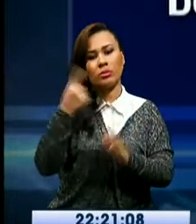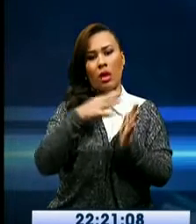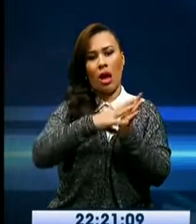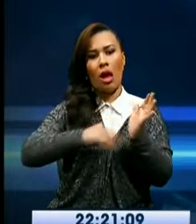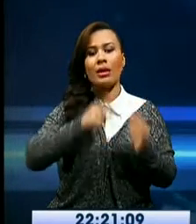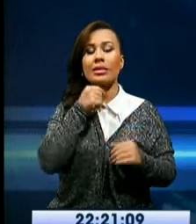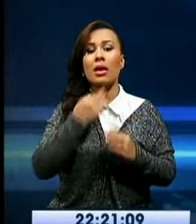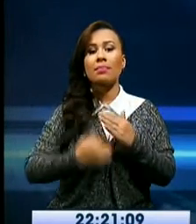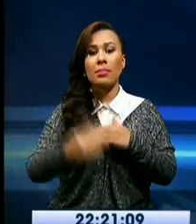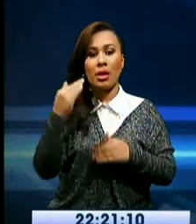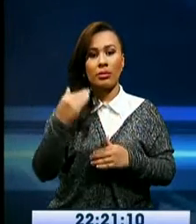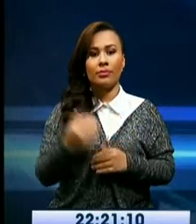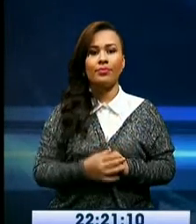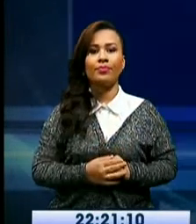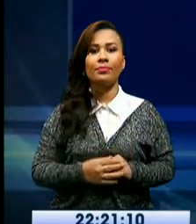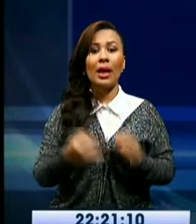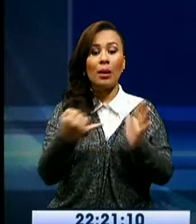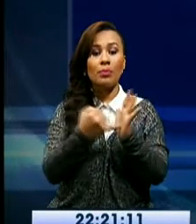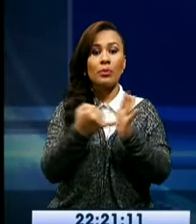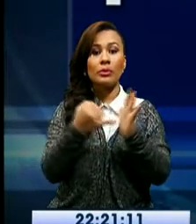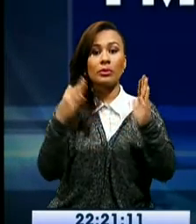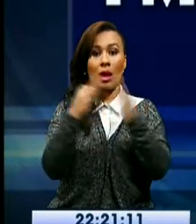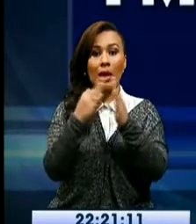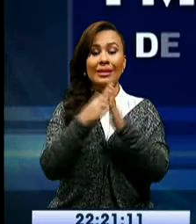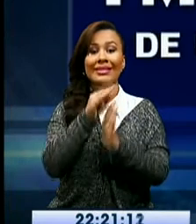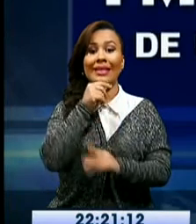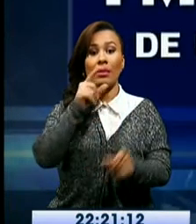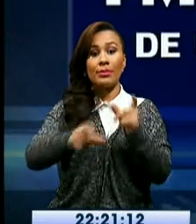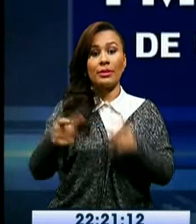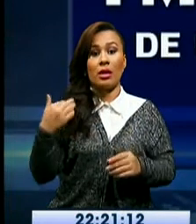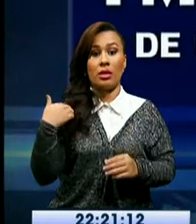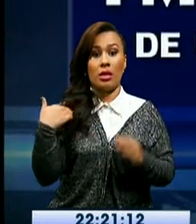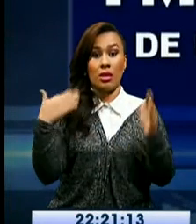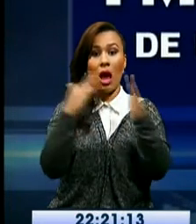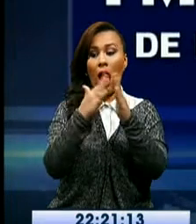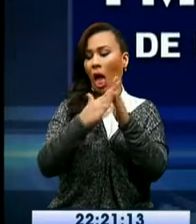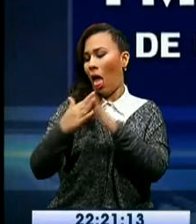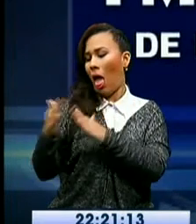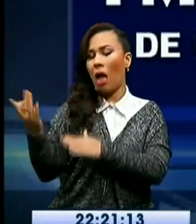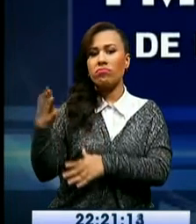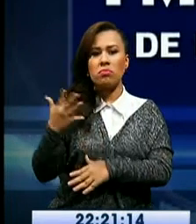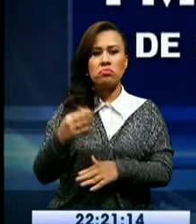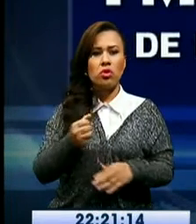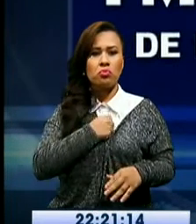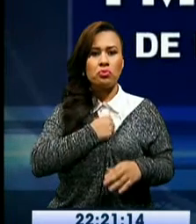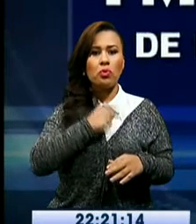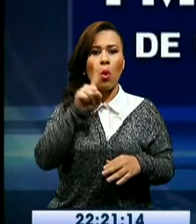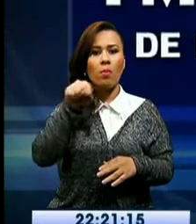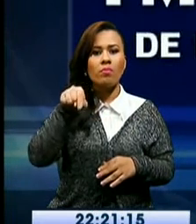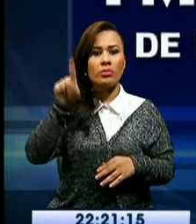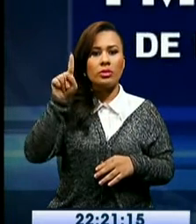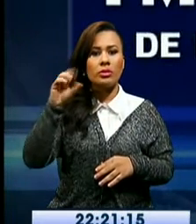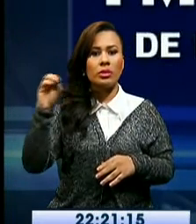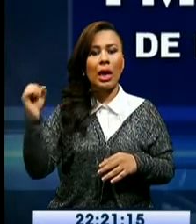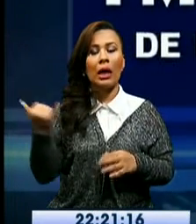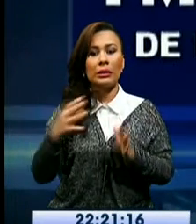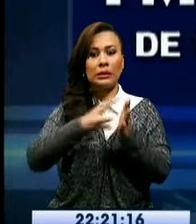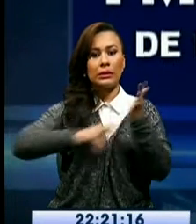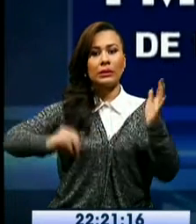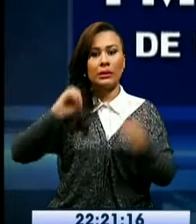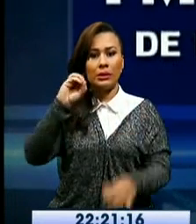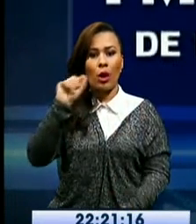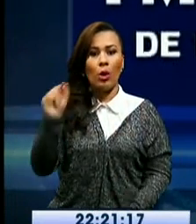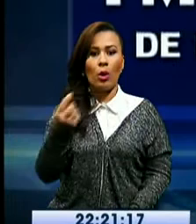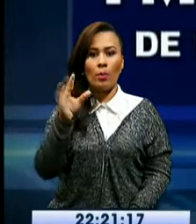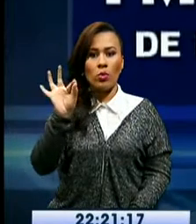ganen. El impuesto al patrimonio. Las personas que por patrimonio posean más de $1,000,000 deberán contribuir con el